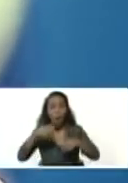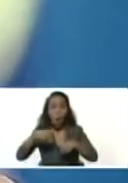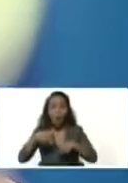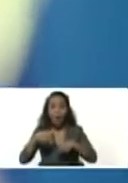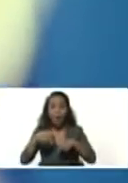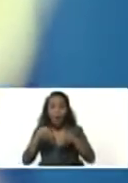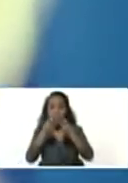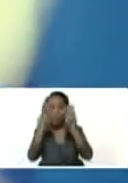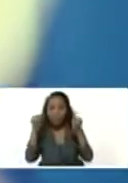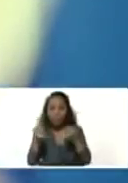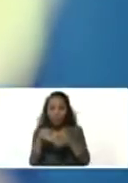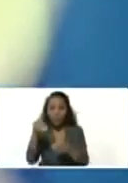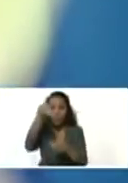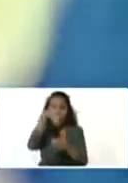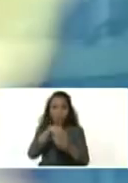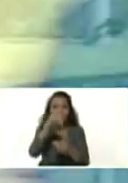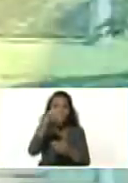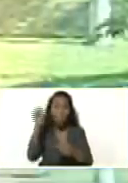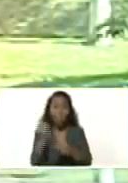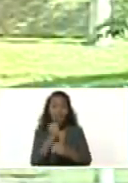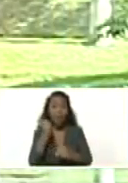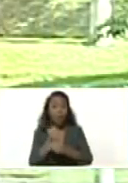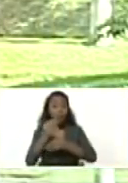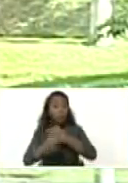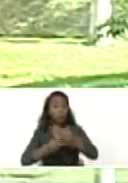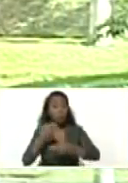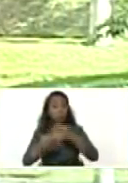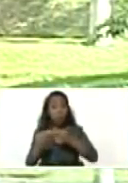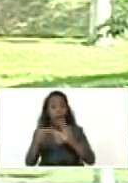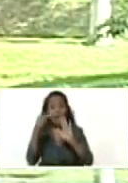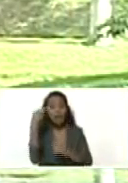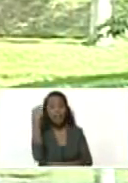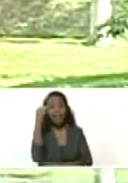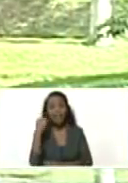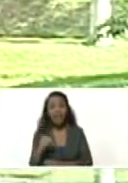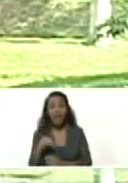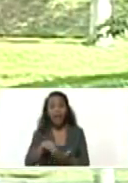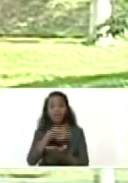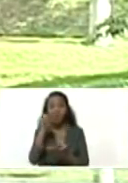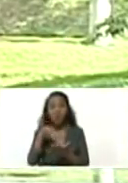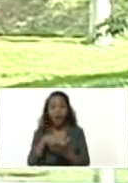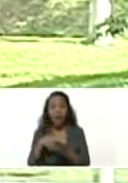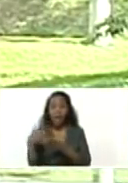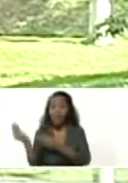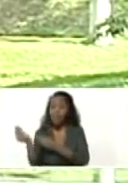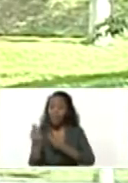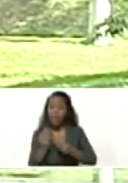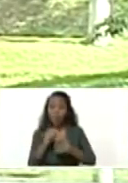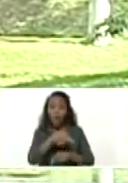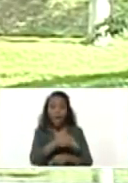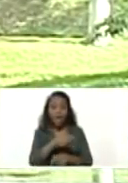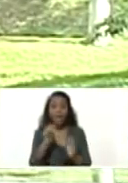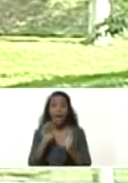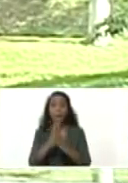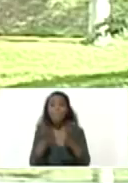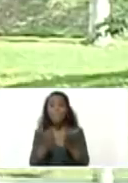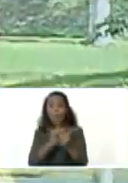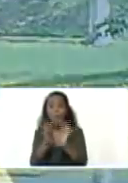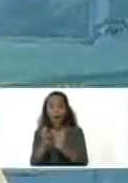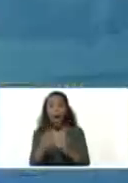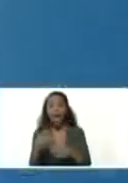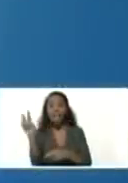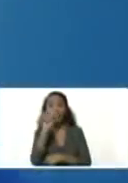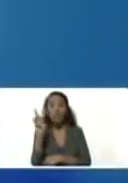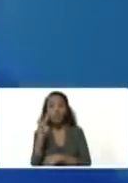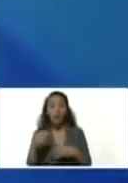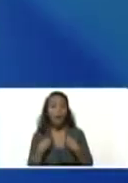enmarcada dentro de un trabajo que se está haciendo a nivel nacional, donde estamos trayendo estas Biblias a Venezuela y la estamos donándola